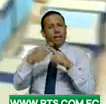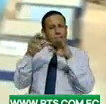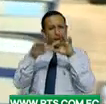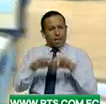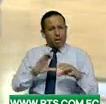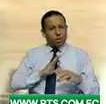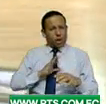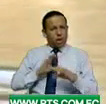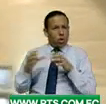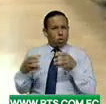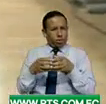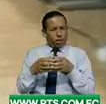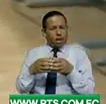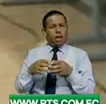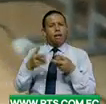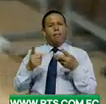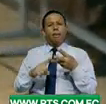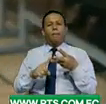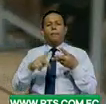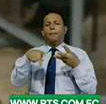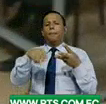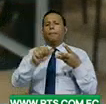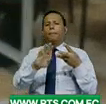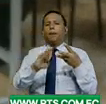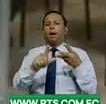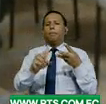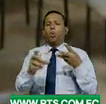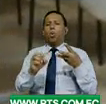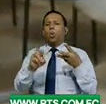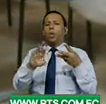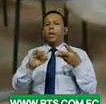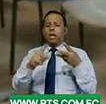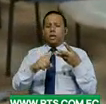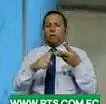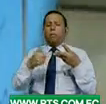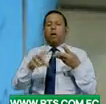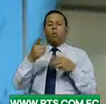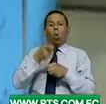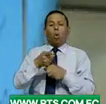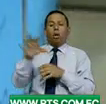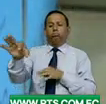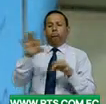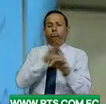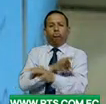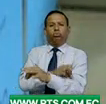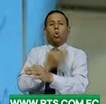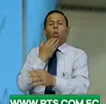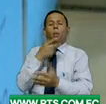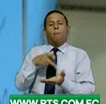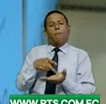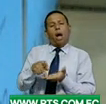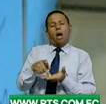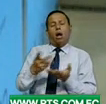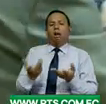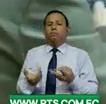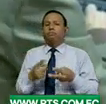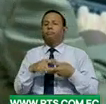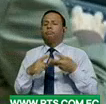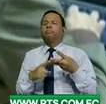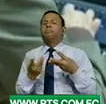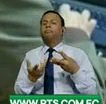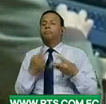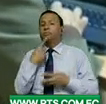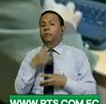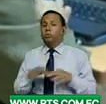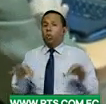para Pablo Ortiz, exgerente de Ecuador Estratégico. Medidas alternativas como reparación económica, se solicitó más de